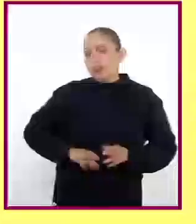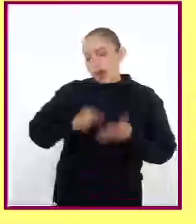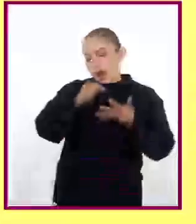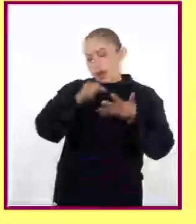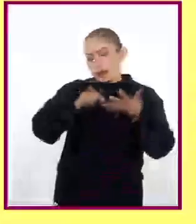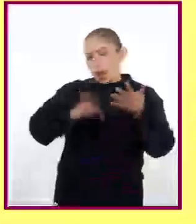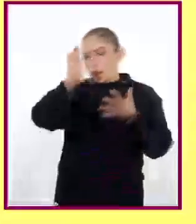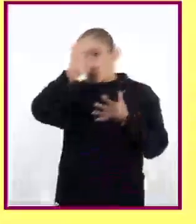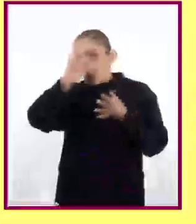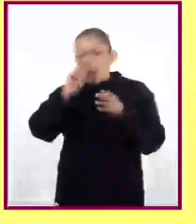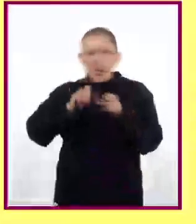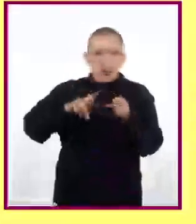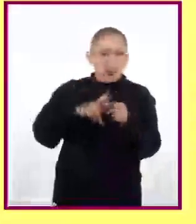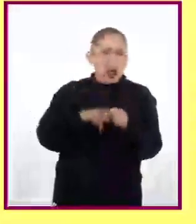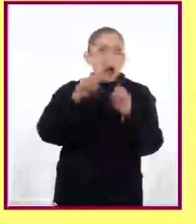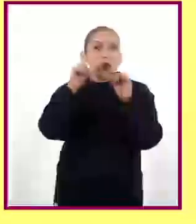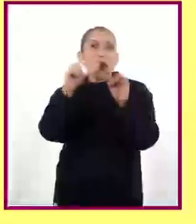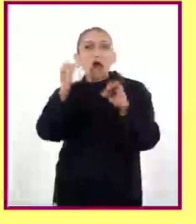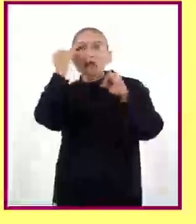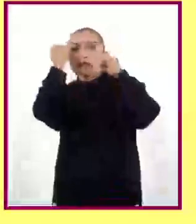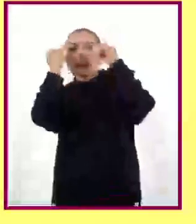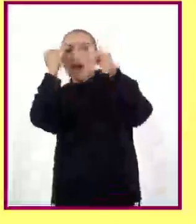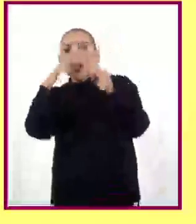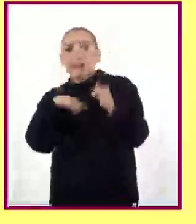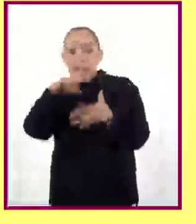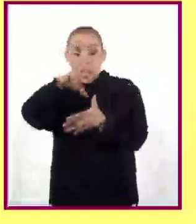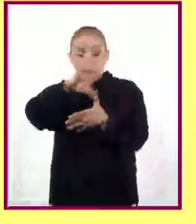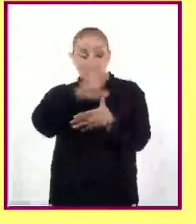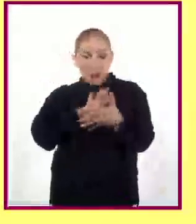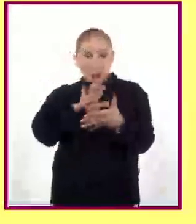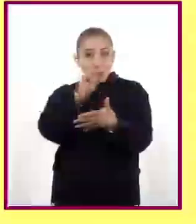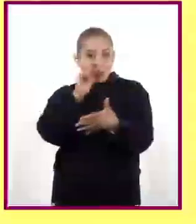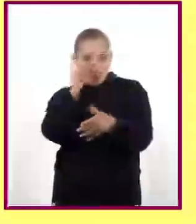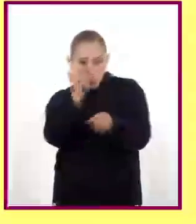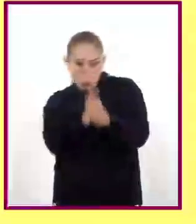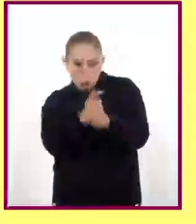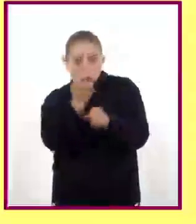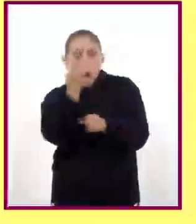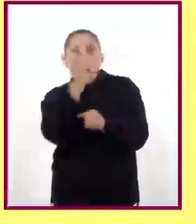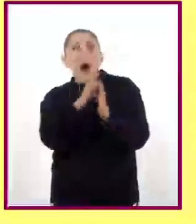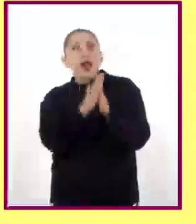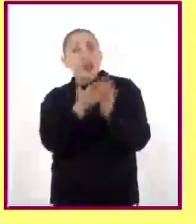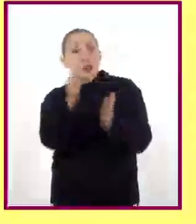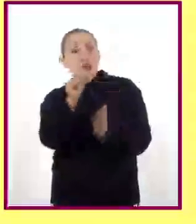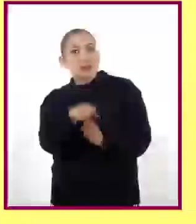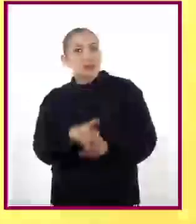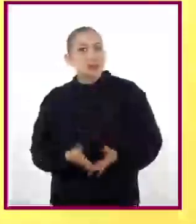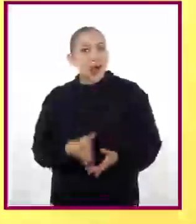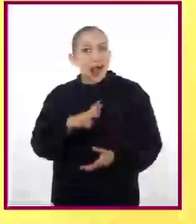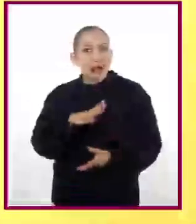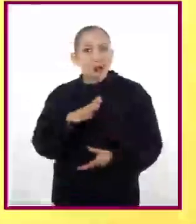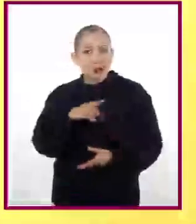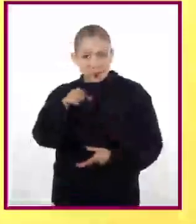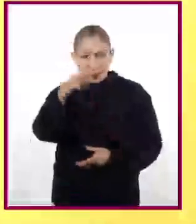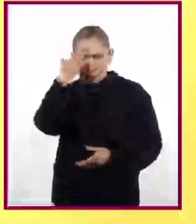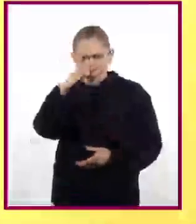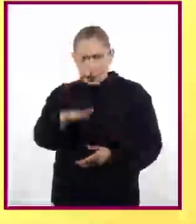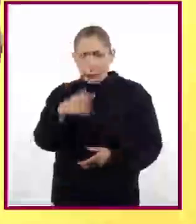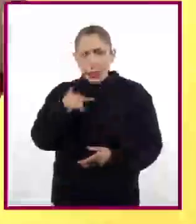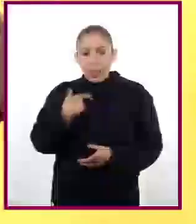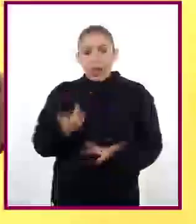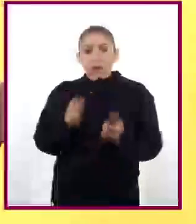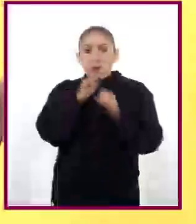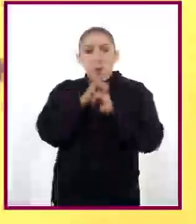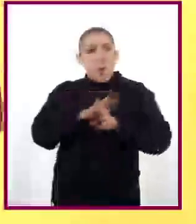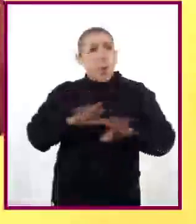características culturales, sociales o ideológicas de Latinoamérica han identificado en estas obras? ¿Sabían que el